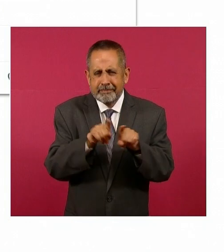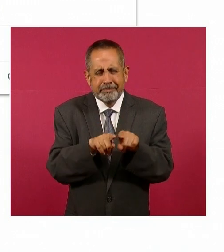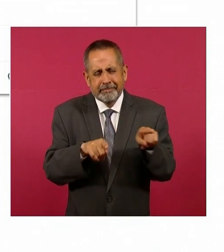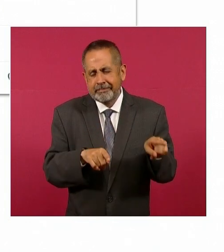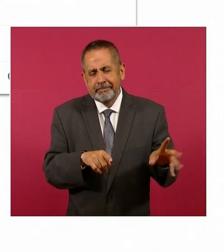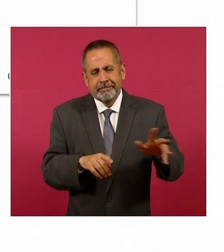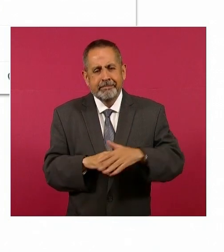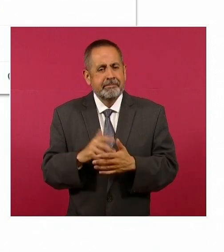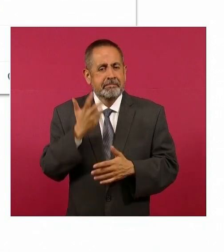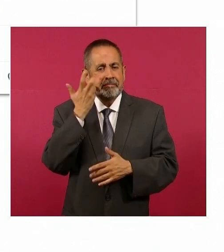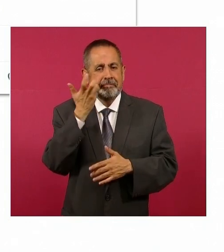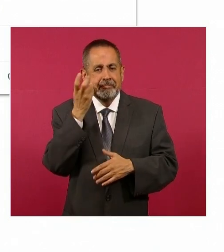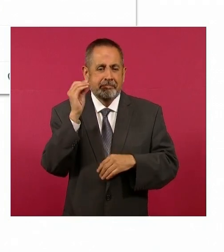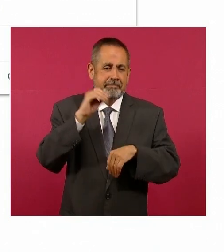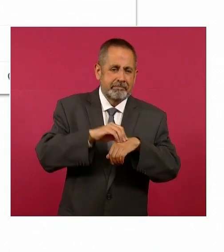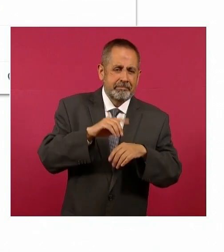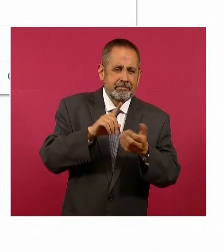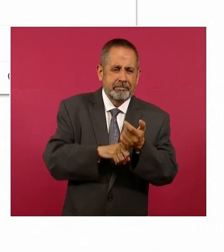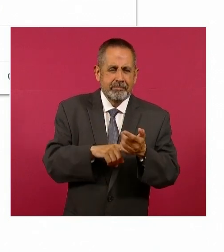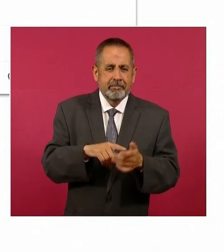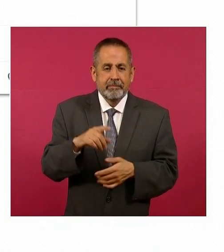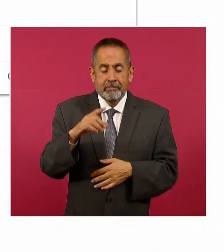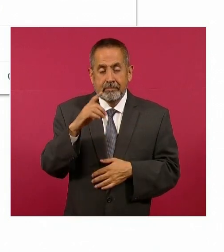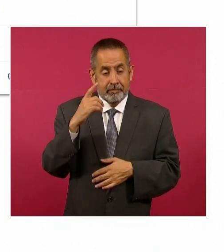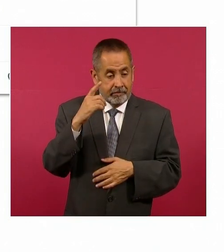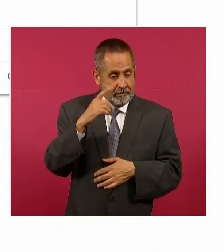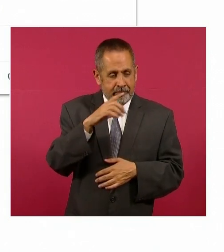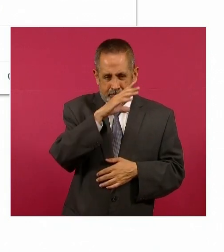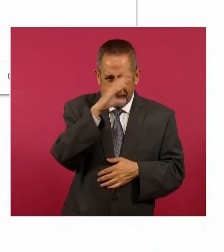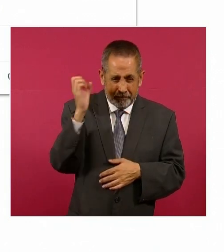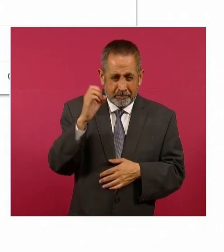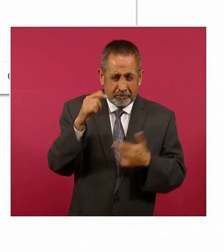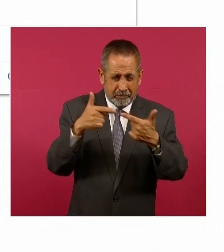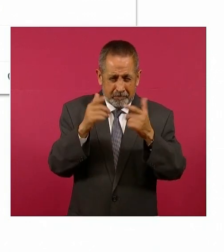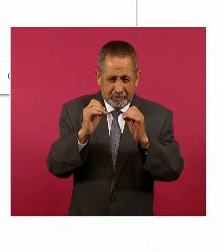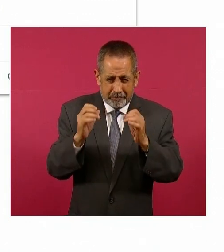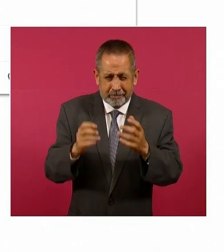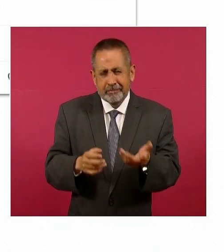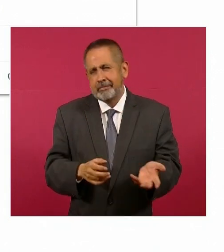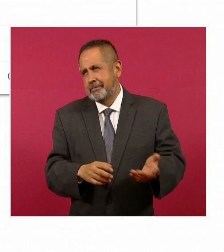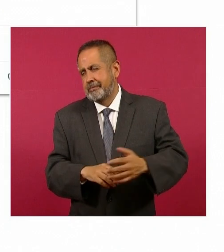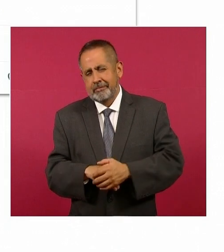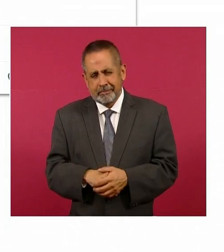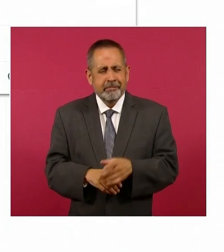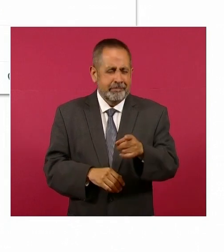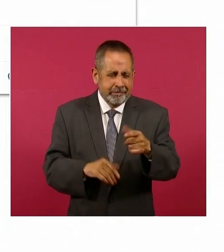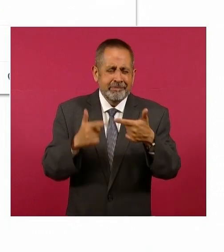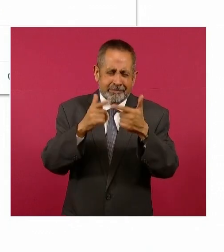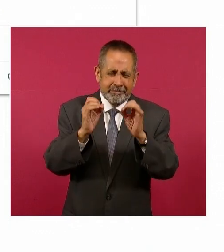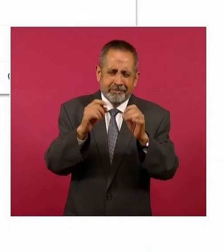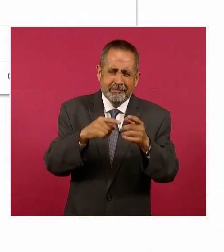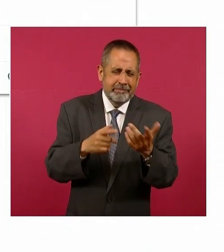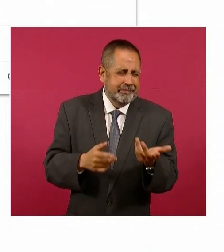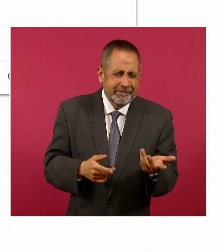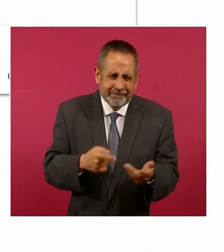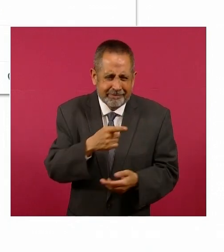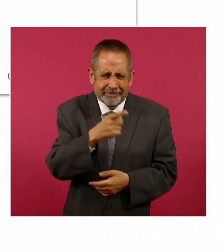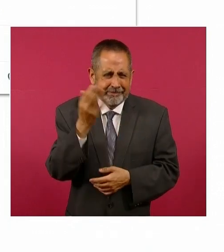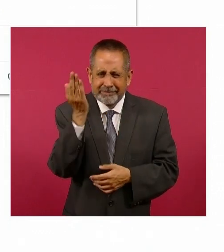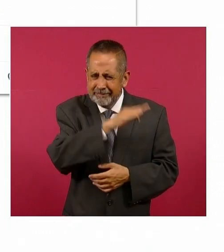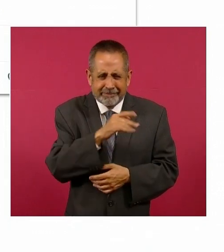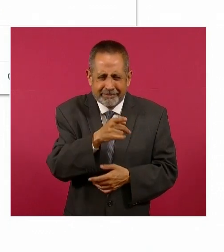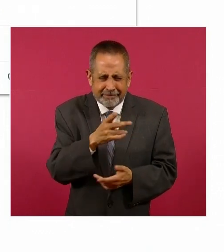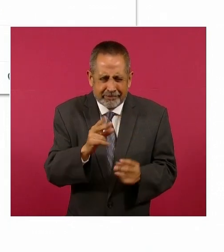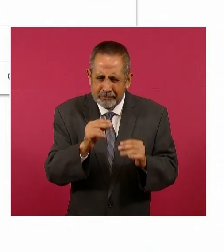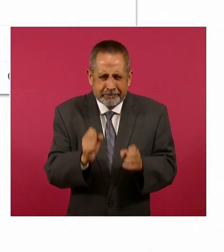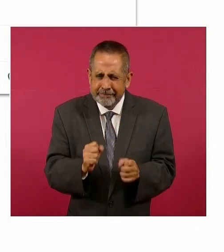la excusa de que la foto está en Google. Vaya periodismo. Y sí, esta nota sí está en Google, pero pues por supuesto que es fake.